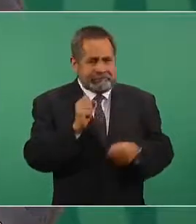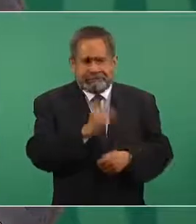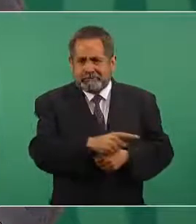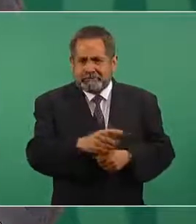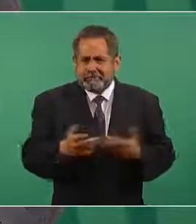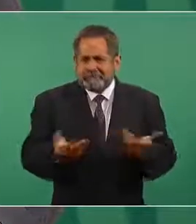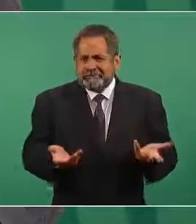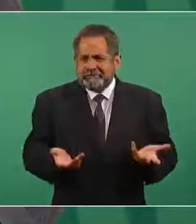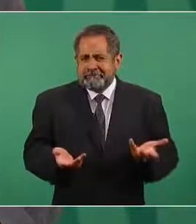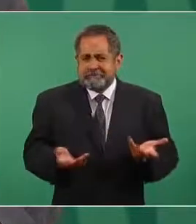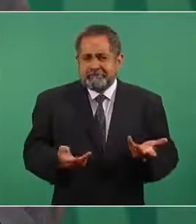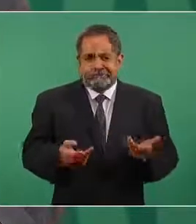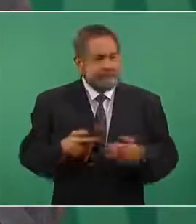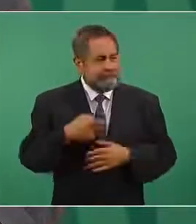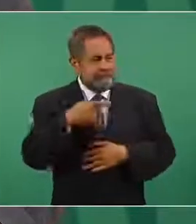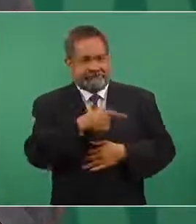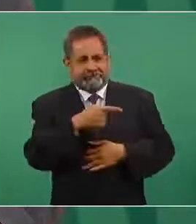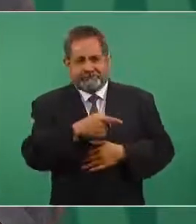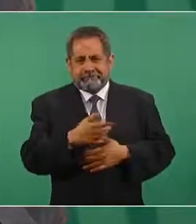o que tengan que andar